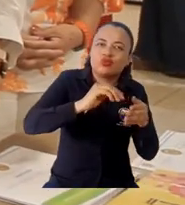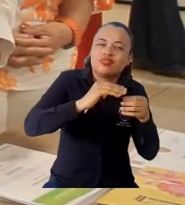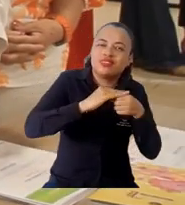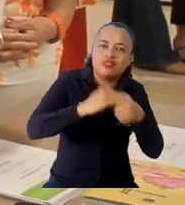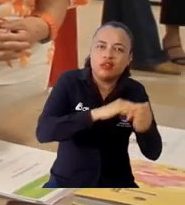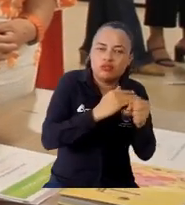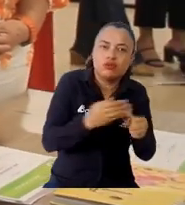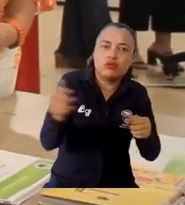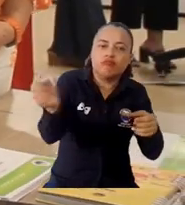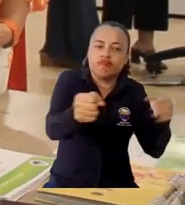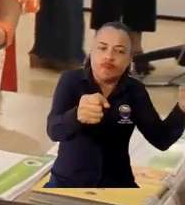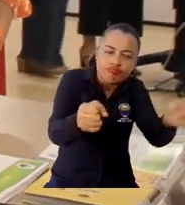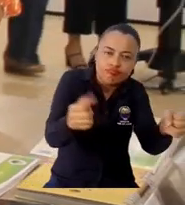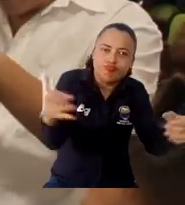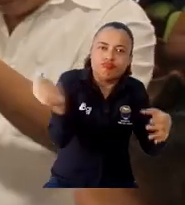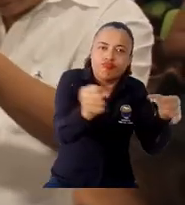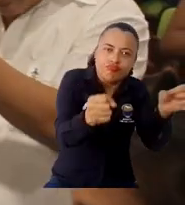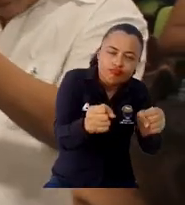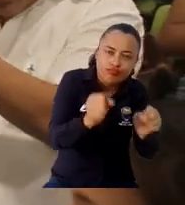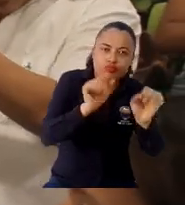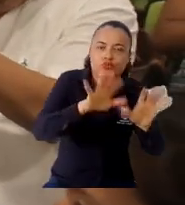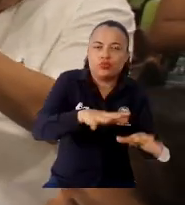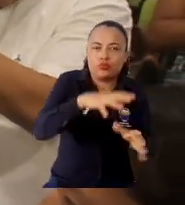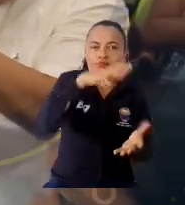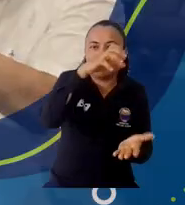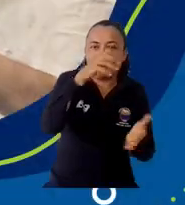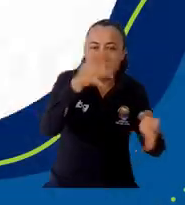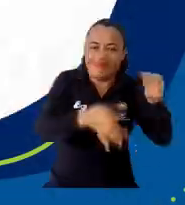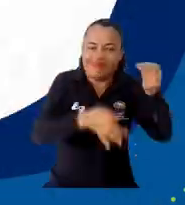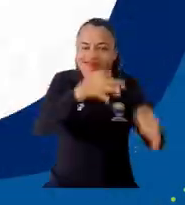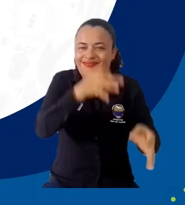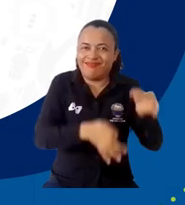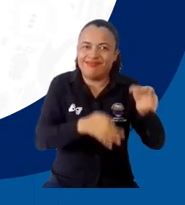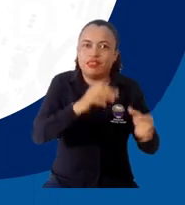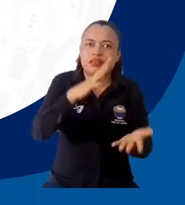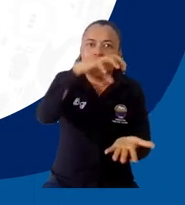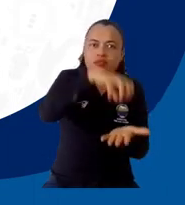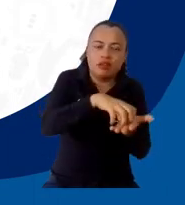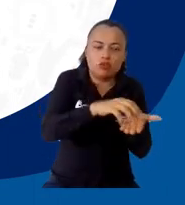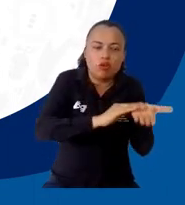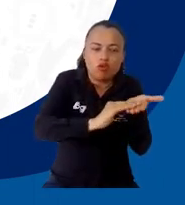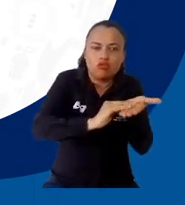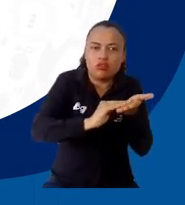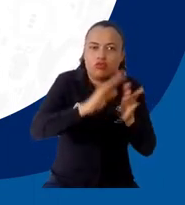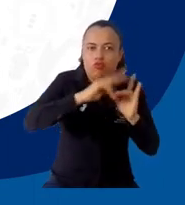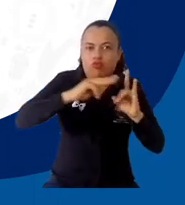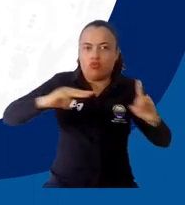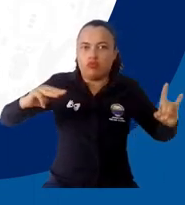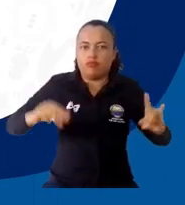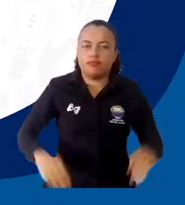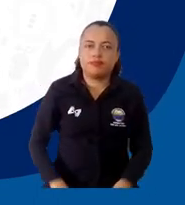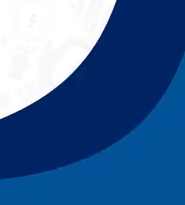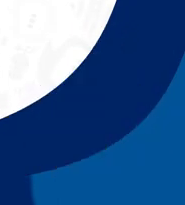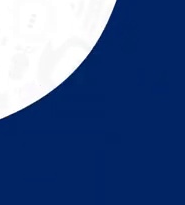en el consultorio jurídico y el centro de conciliación de Unimagdalena. Aún más incluyente e innovadora.